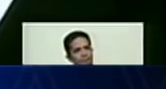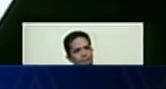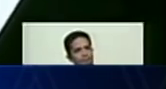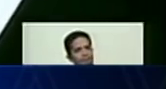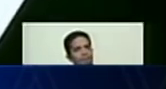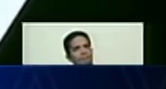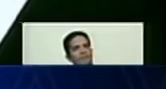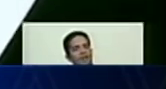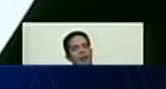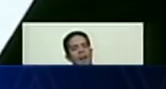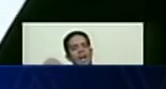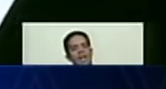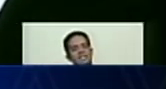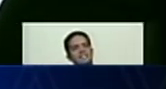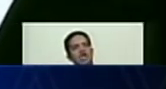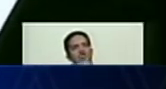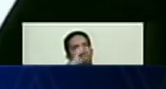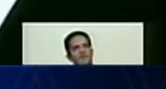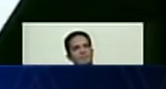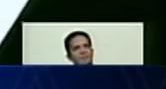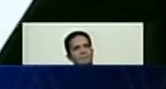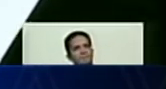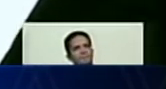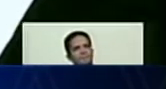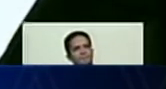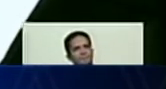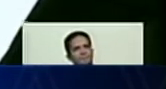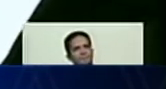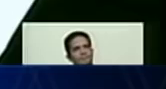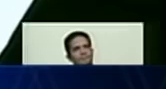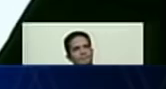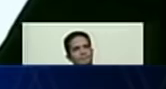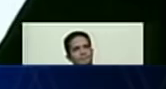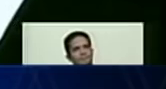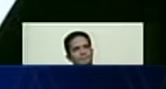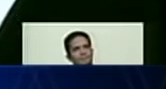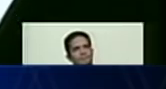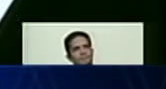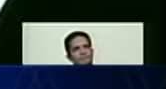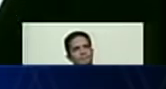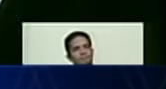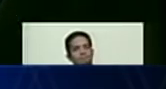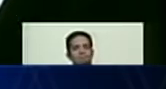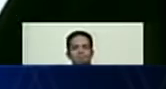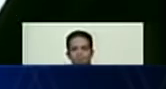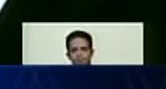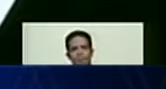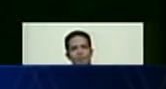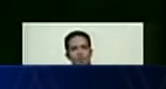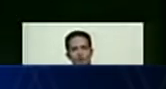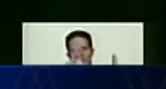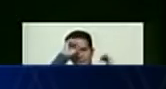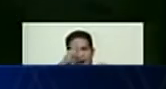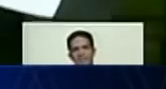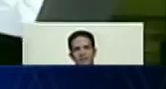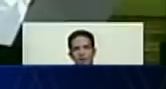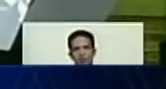26 de enero de 2019, Diplomatic Note, dice aquí está el escudo de la Embajada de los Estados Unidos y la